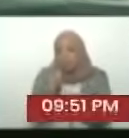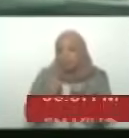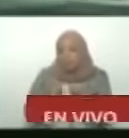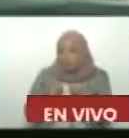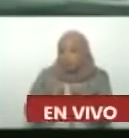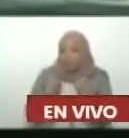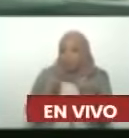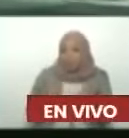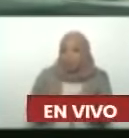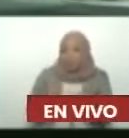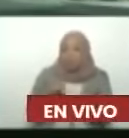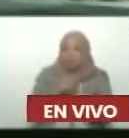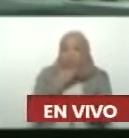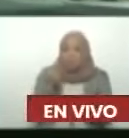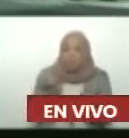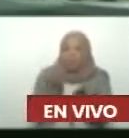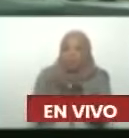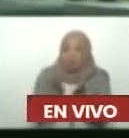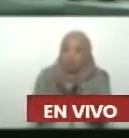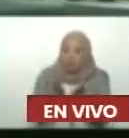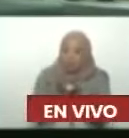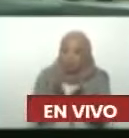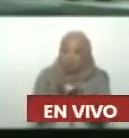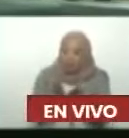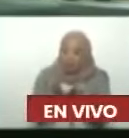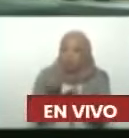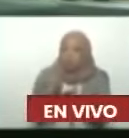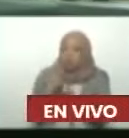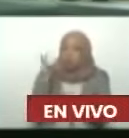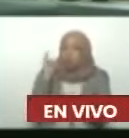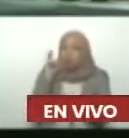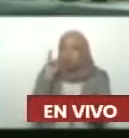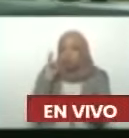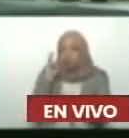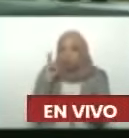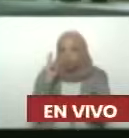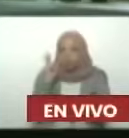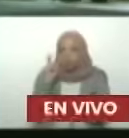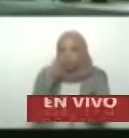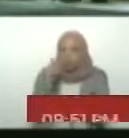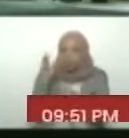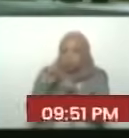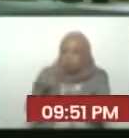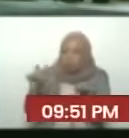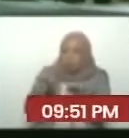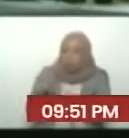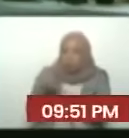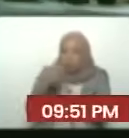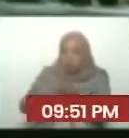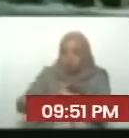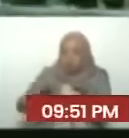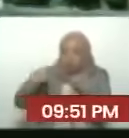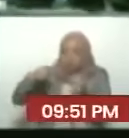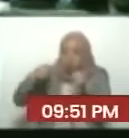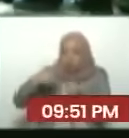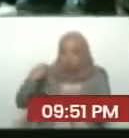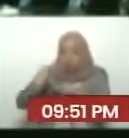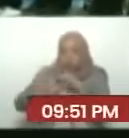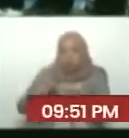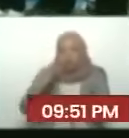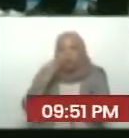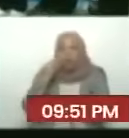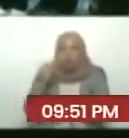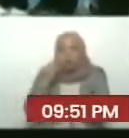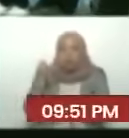de poder tener una de las mejores clases que voy a poder tener como docente, de no enseñar a través de un manual, sino de enseñar con una